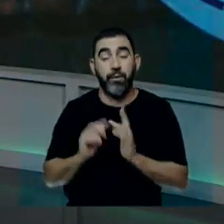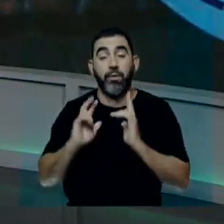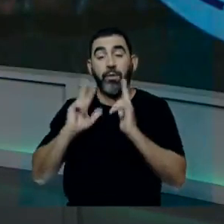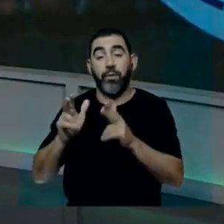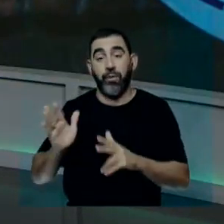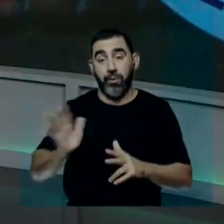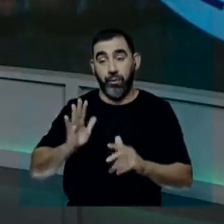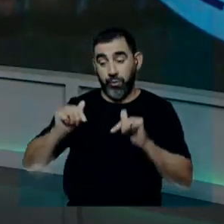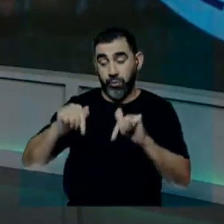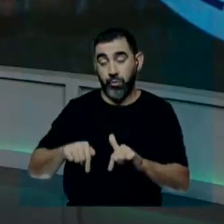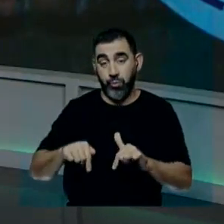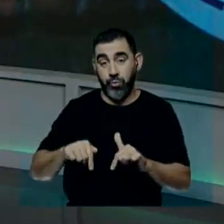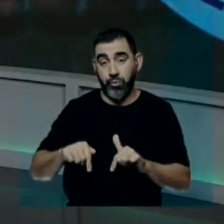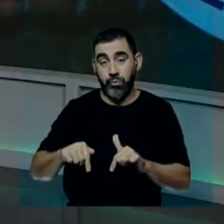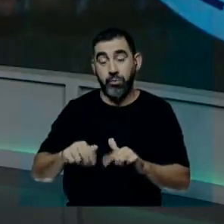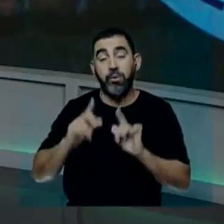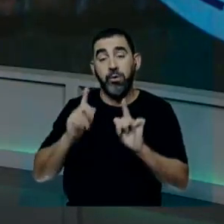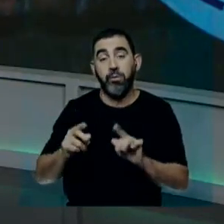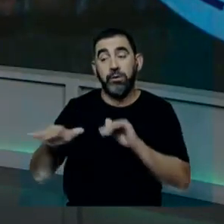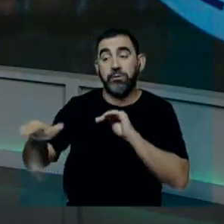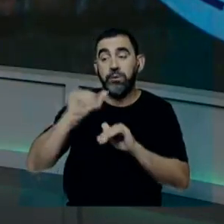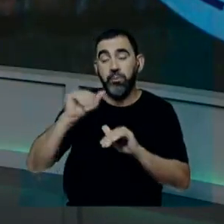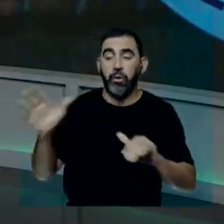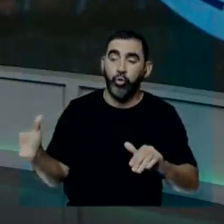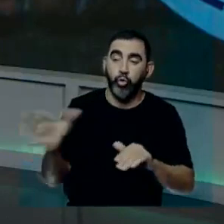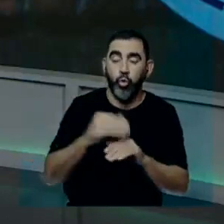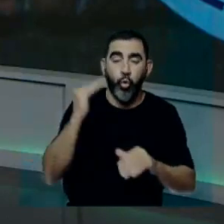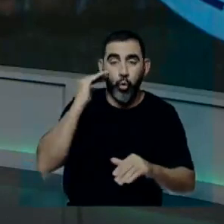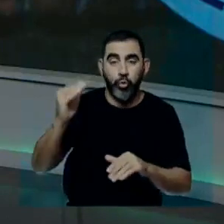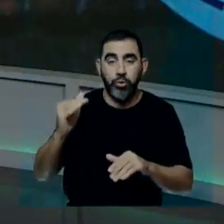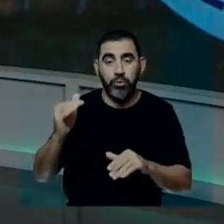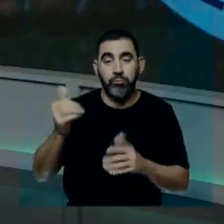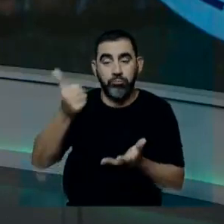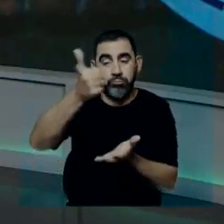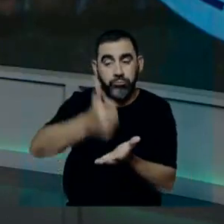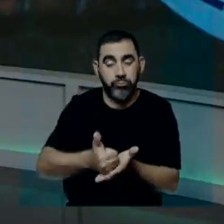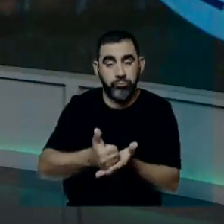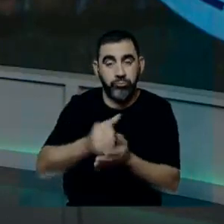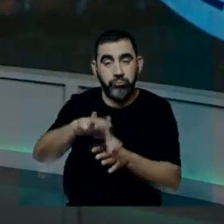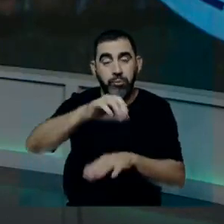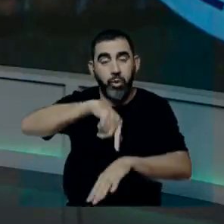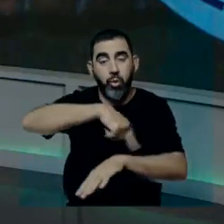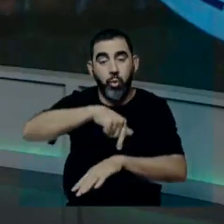MB Noticias esta mañana que además se citará a todos los docentes para que puedan concurrir a